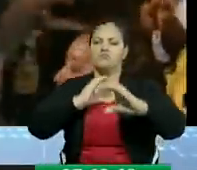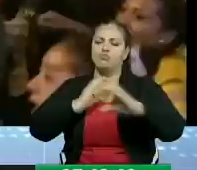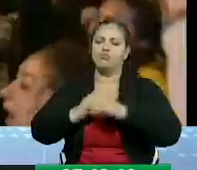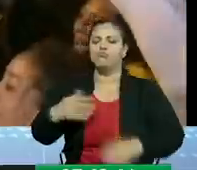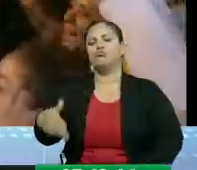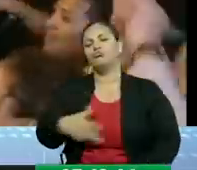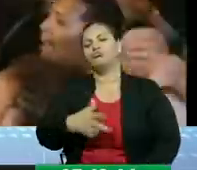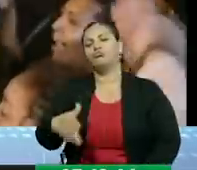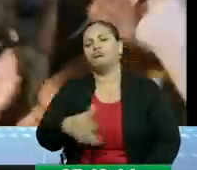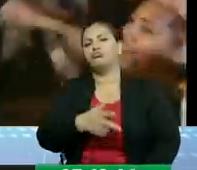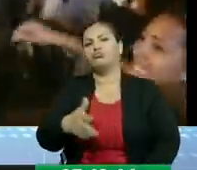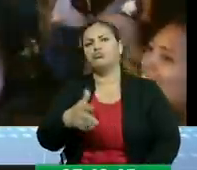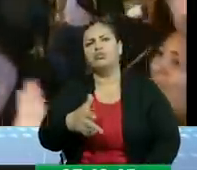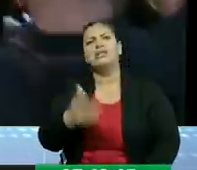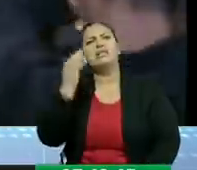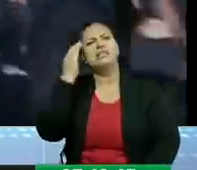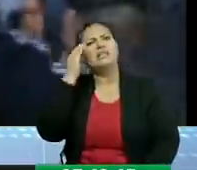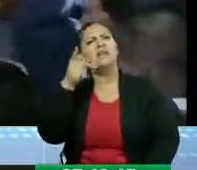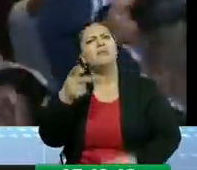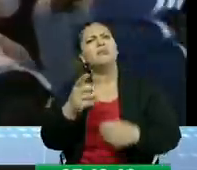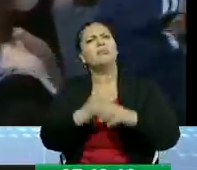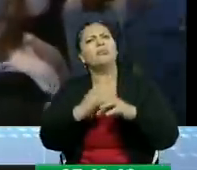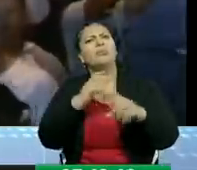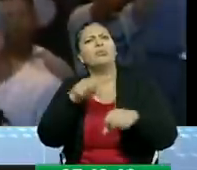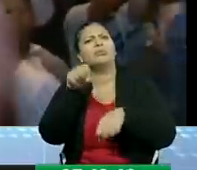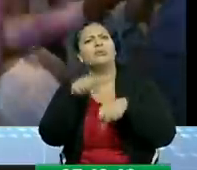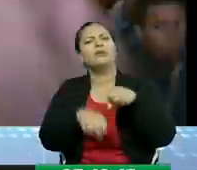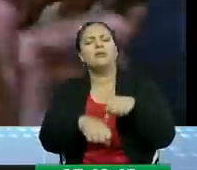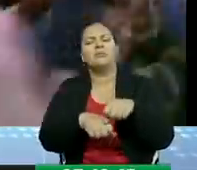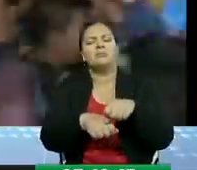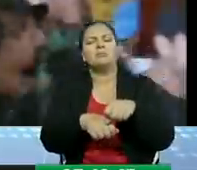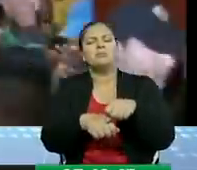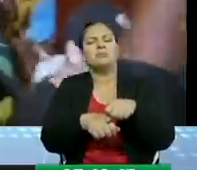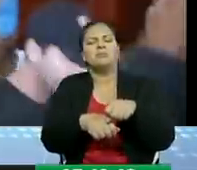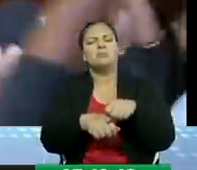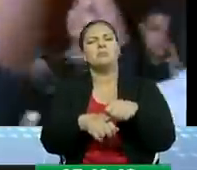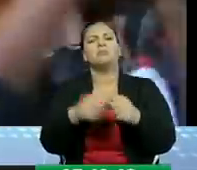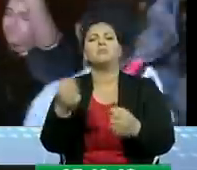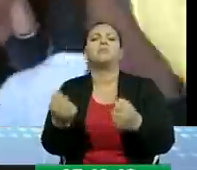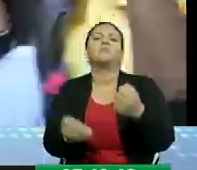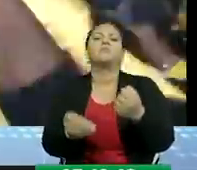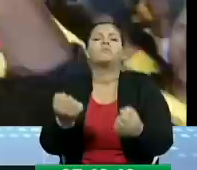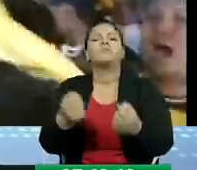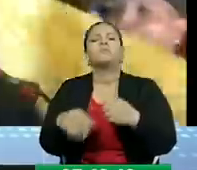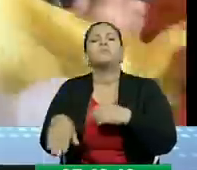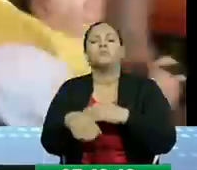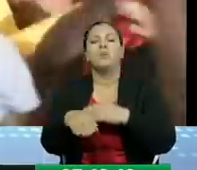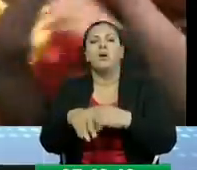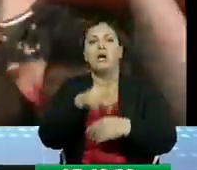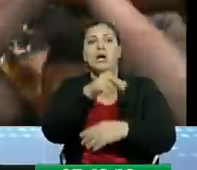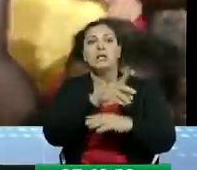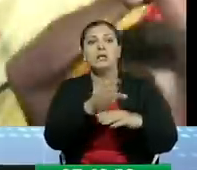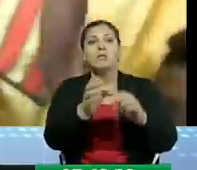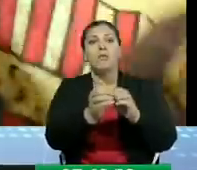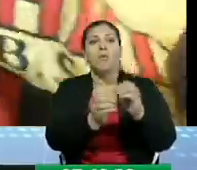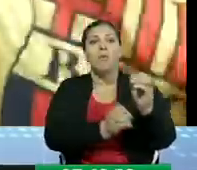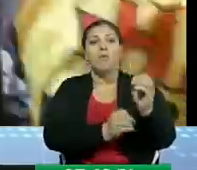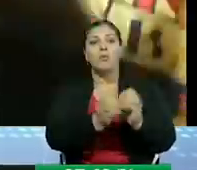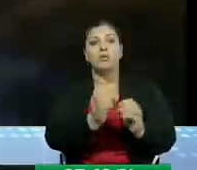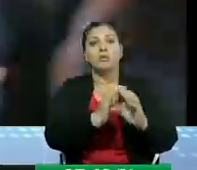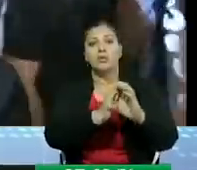conductor irresponsable, por la negligencia por parte de la cooperativa cuyos servicios de operaciones han